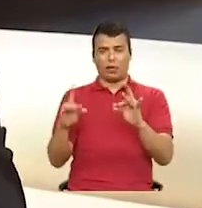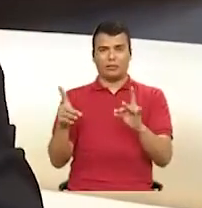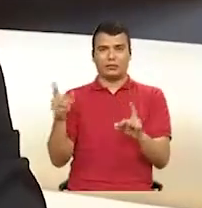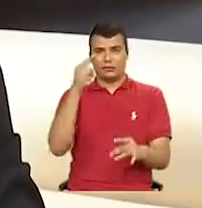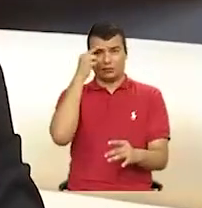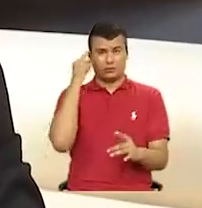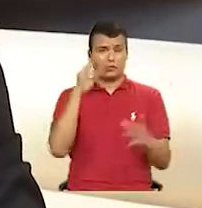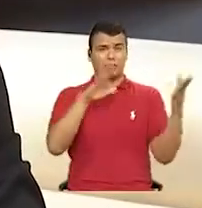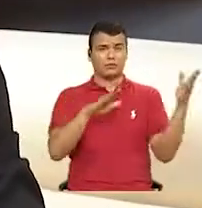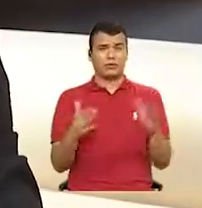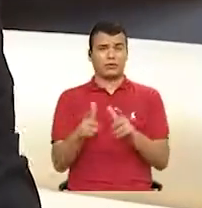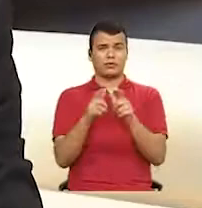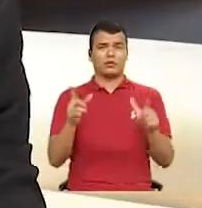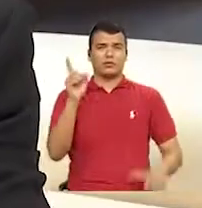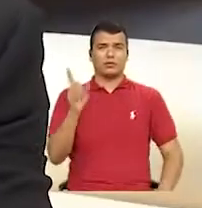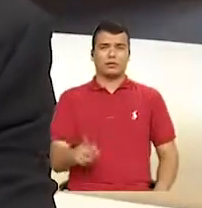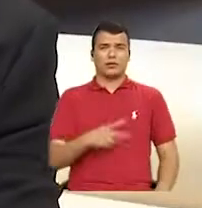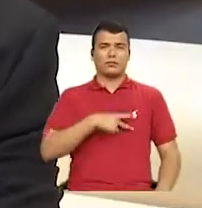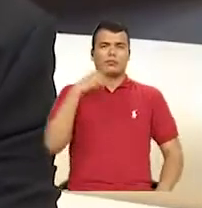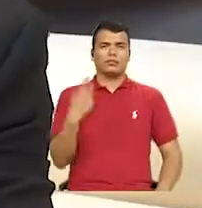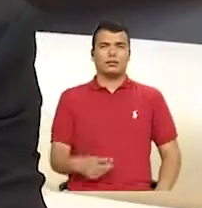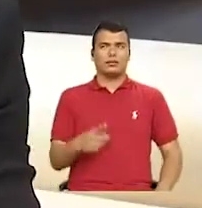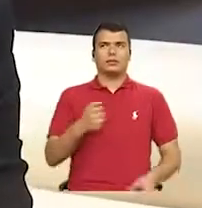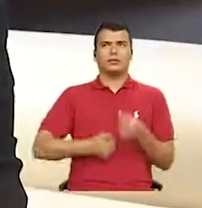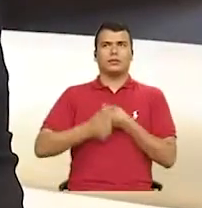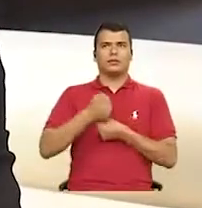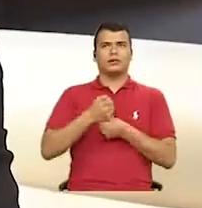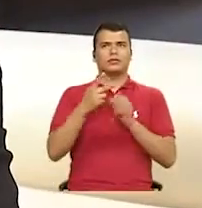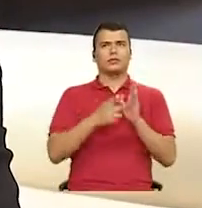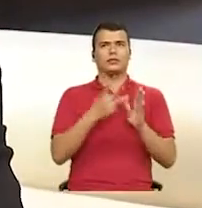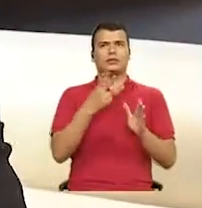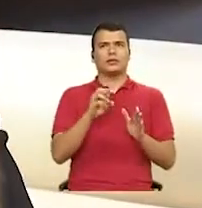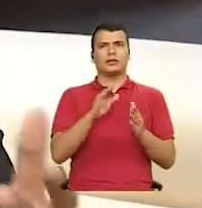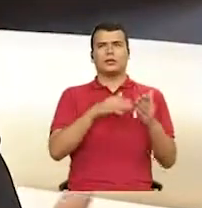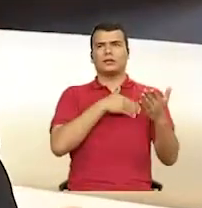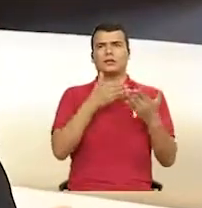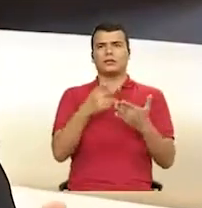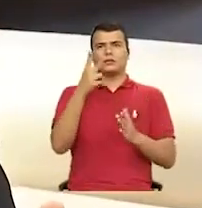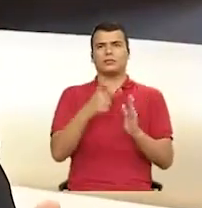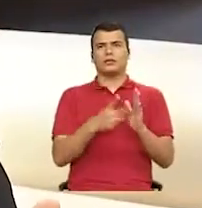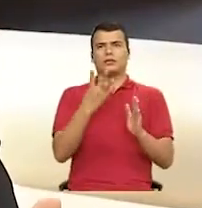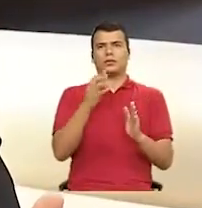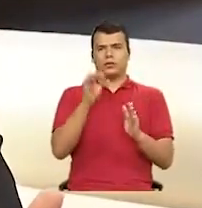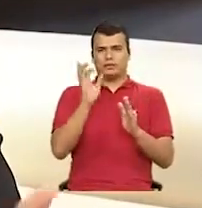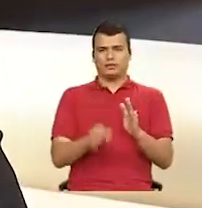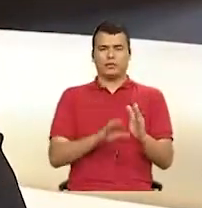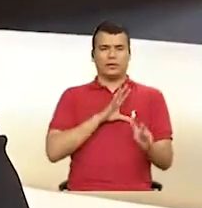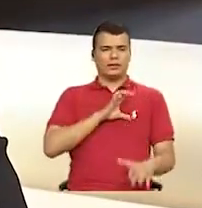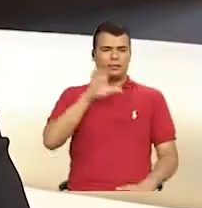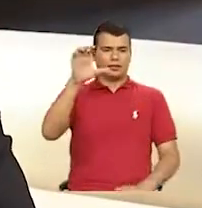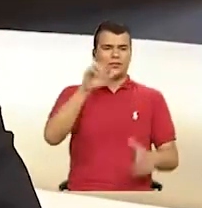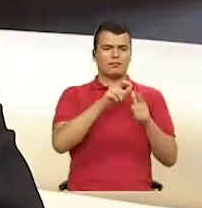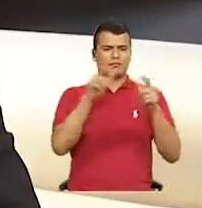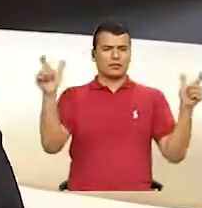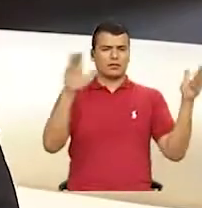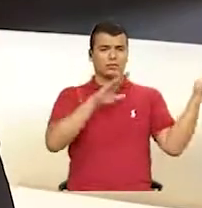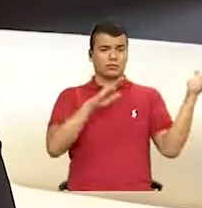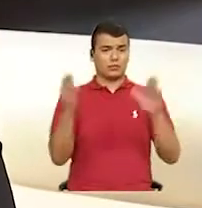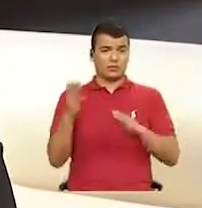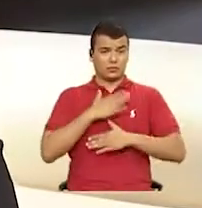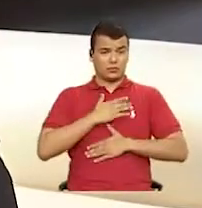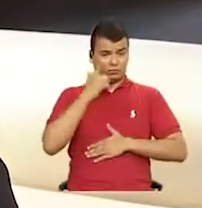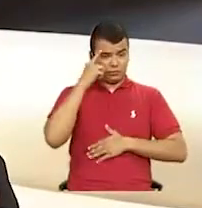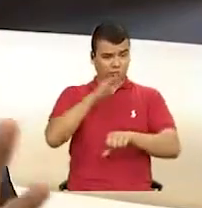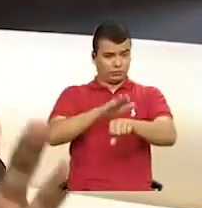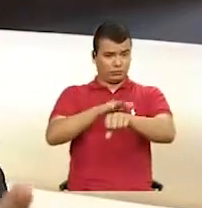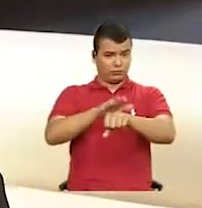mundo es el infarto. Pero se dice que entre el 2030 y el 2040 va a ser el cáncer. Okay. Entonces, mi hipótesis,